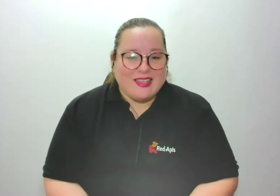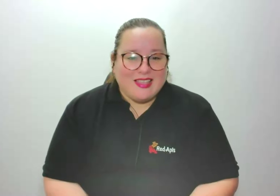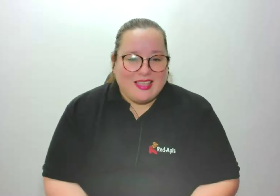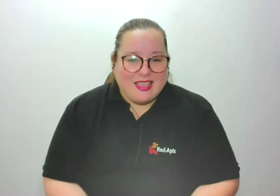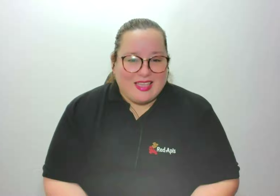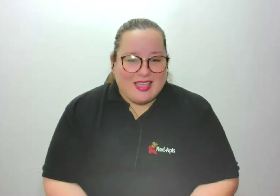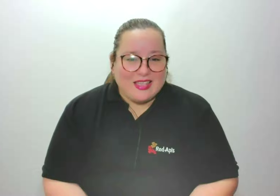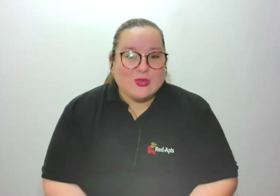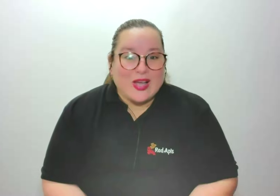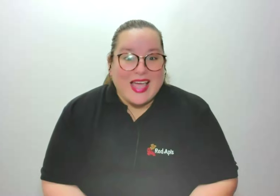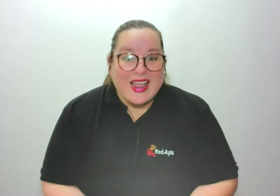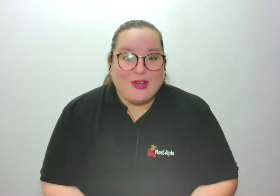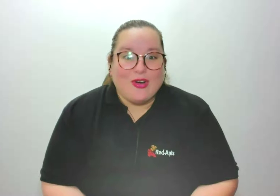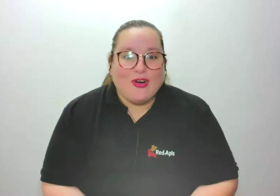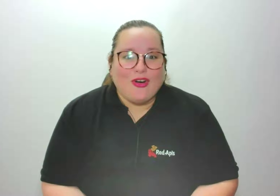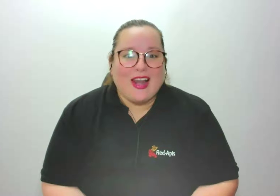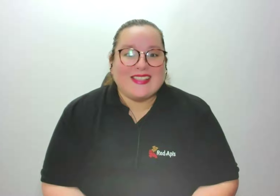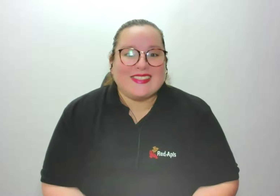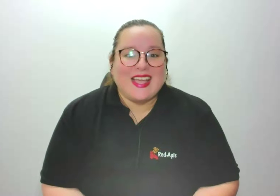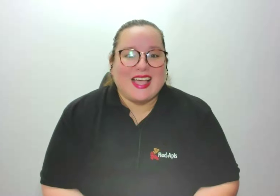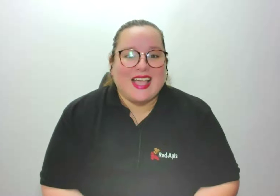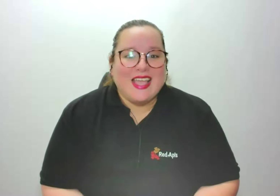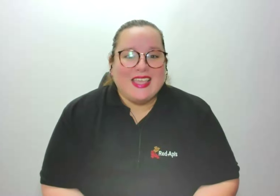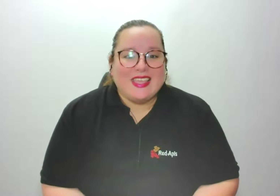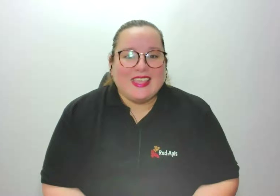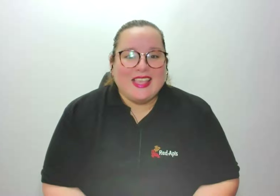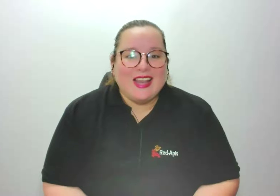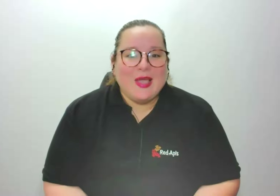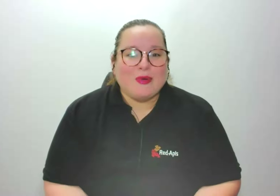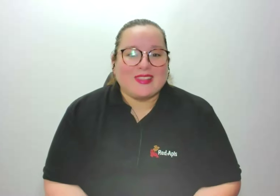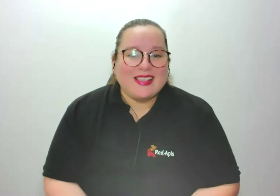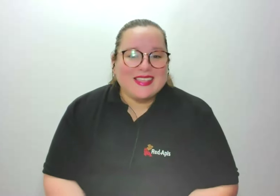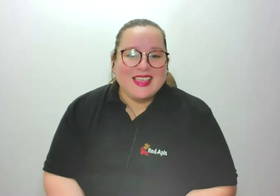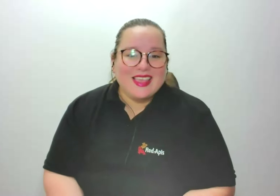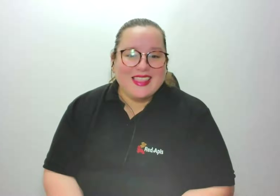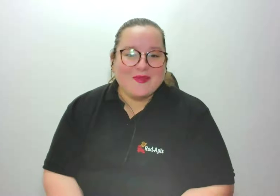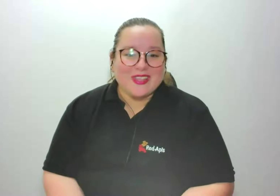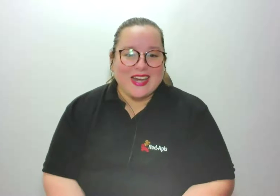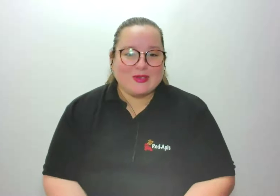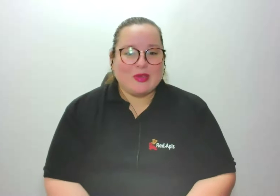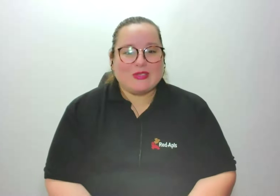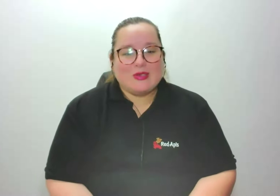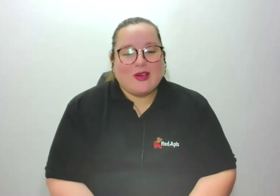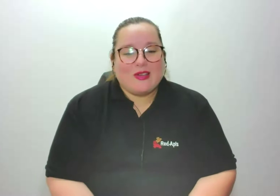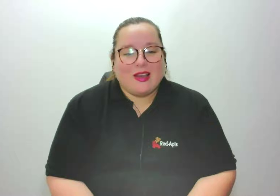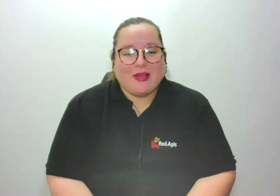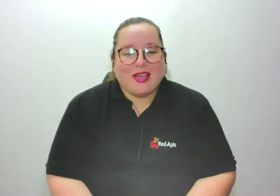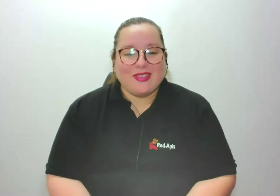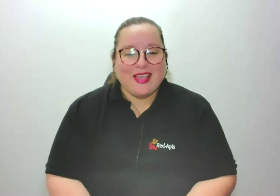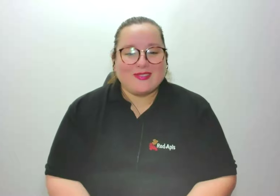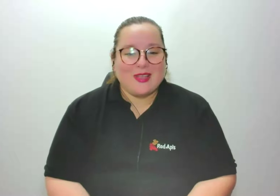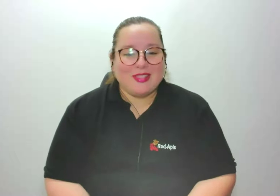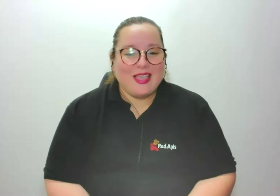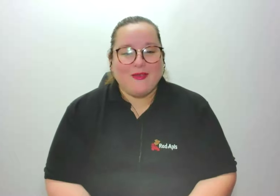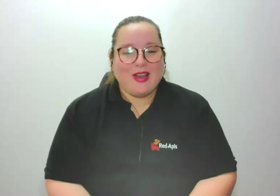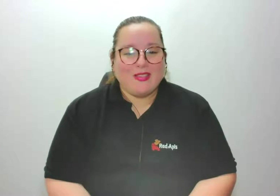feliz, en su cara, con los ojos, las cejas, la importancia de mostrar eso, pero si yo hago que el pájaro